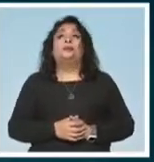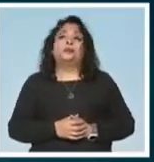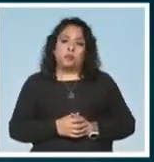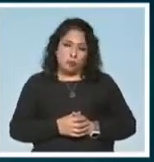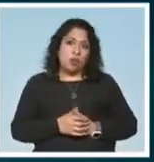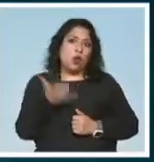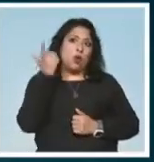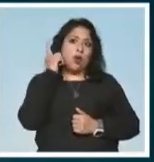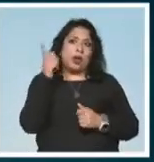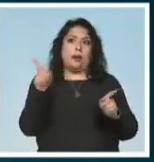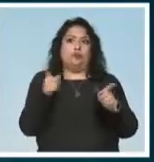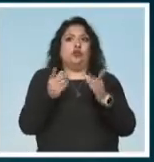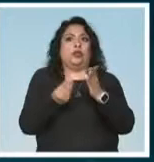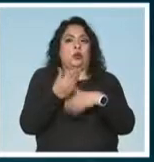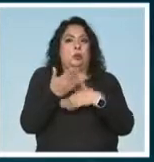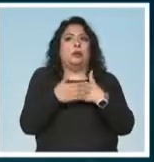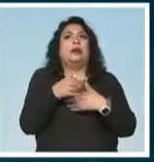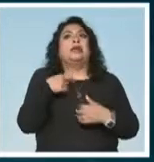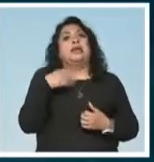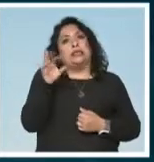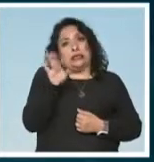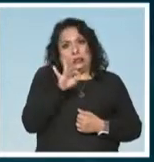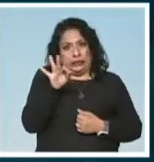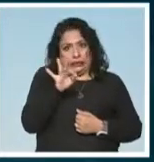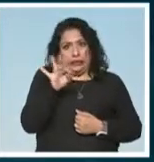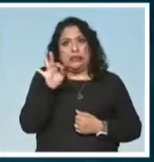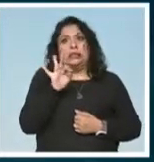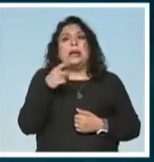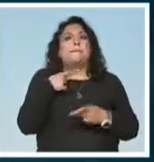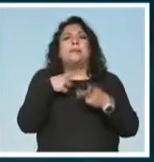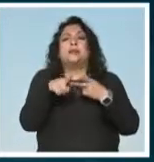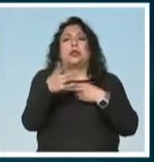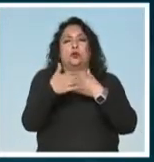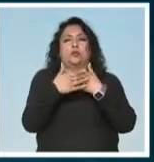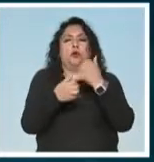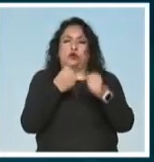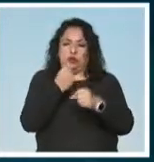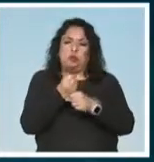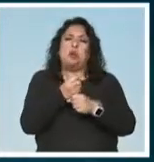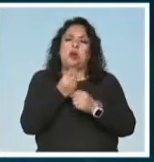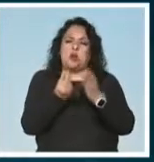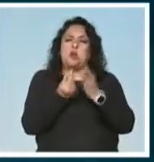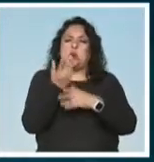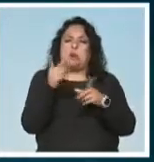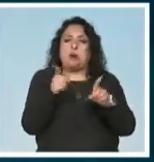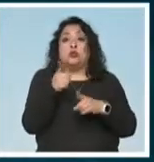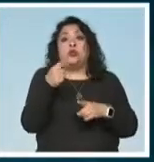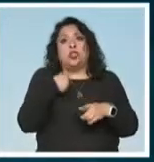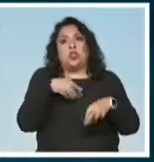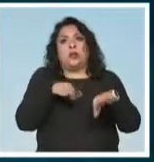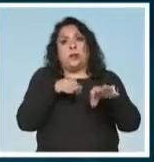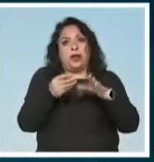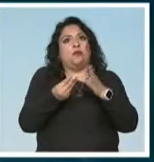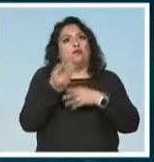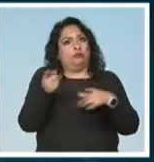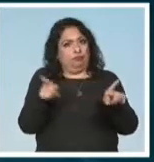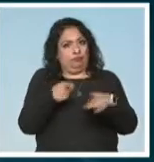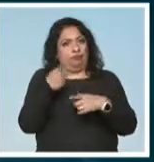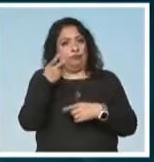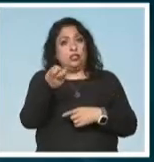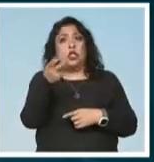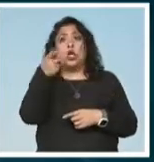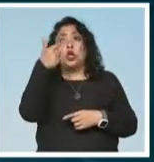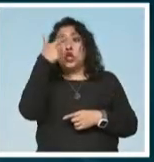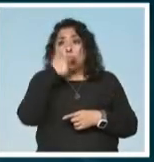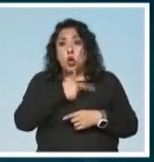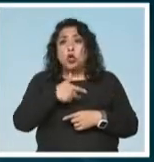hope to put out new music maybe early next year, so yeah, I'm working on new music right now, so. Fue una noche